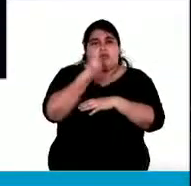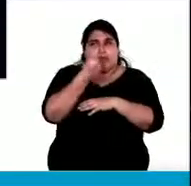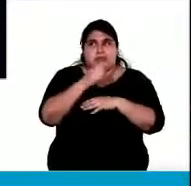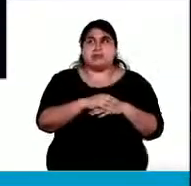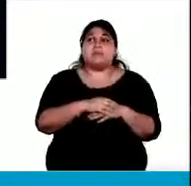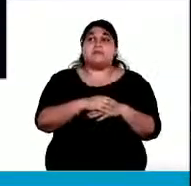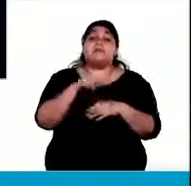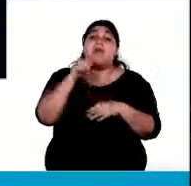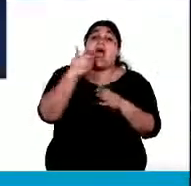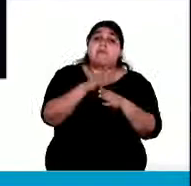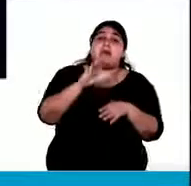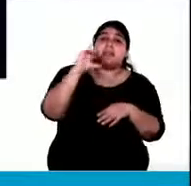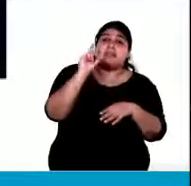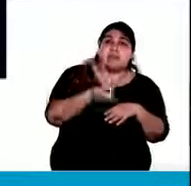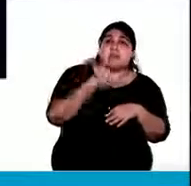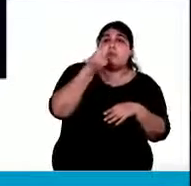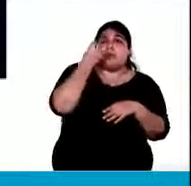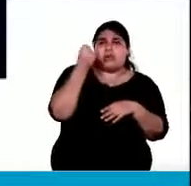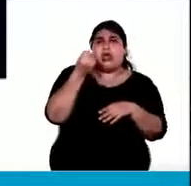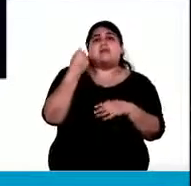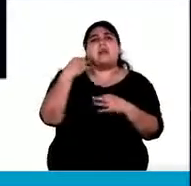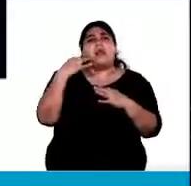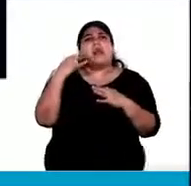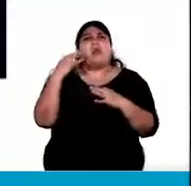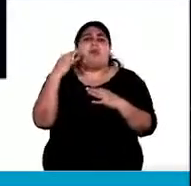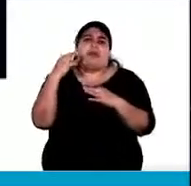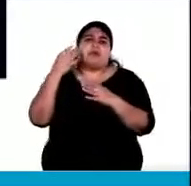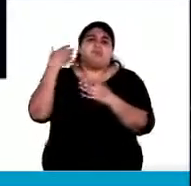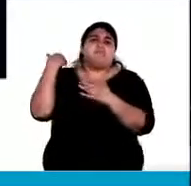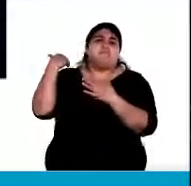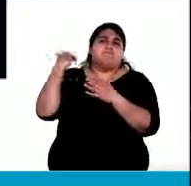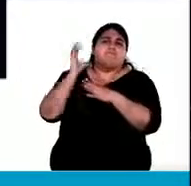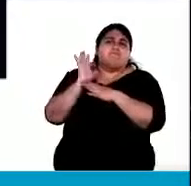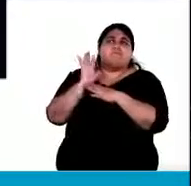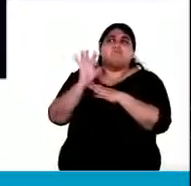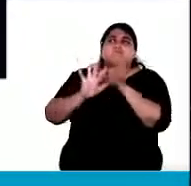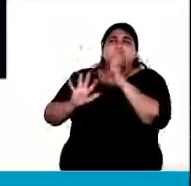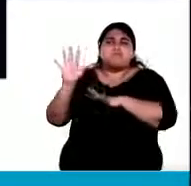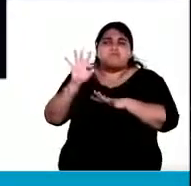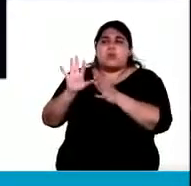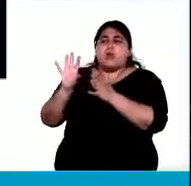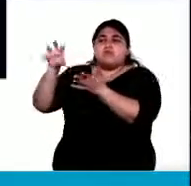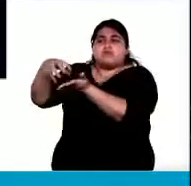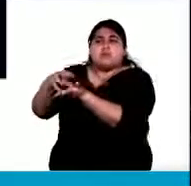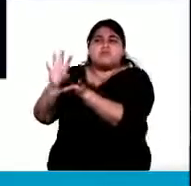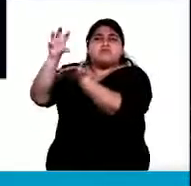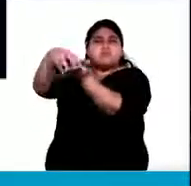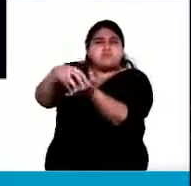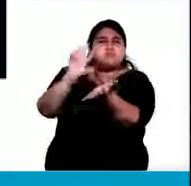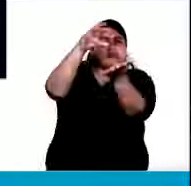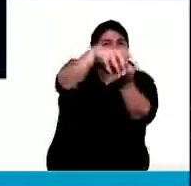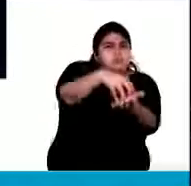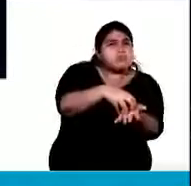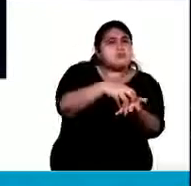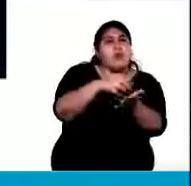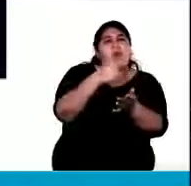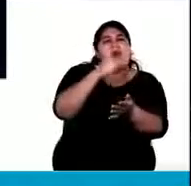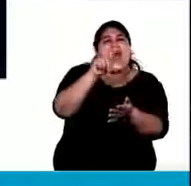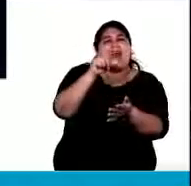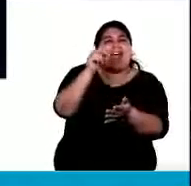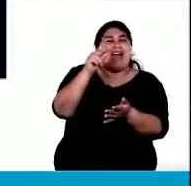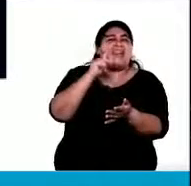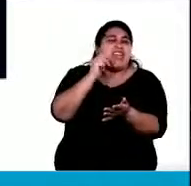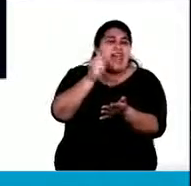que además lleva infraestructura a los barrios donde se van a asentar cada una de estas alcaldías, que